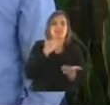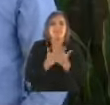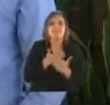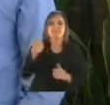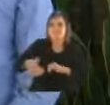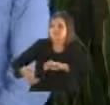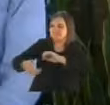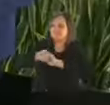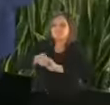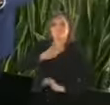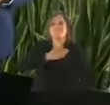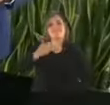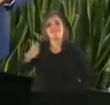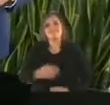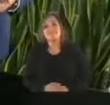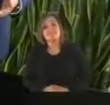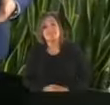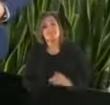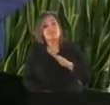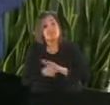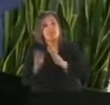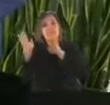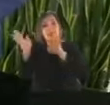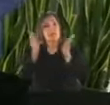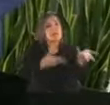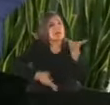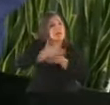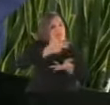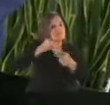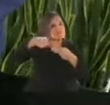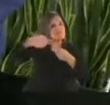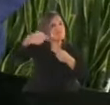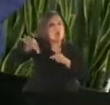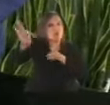Gracias, Fer. Daniel, gusto. Seguiremos parchando con los candidatos al Congreso de la República.